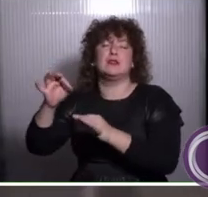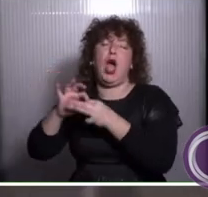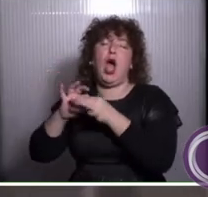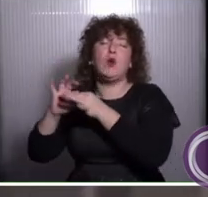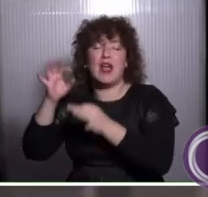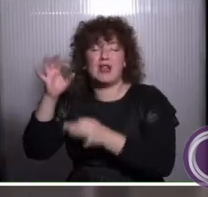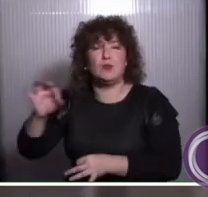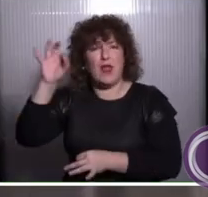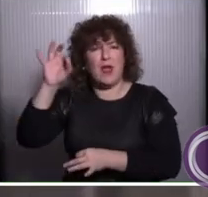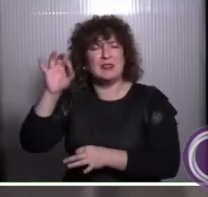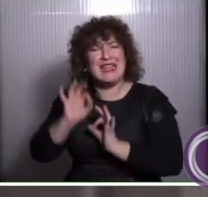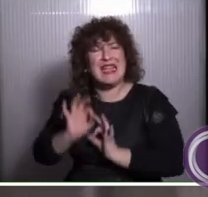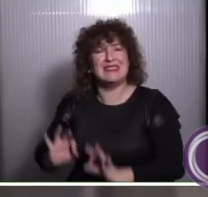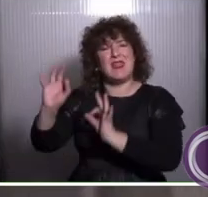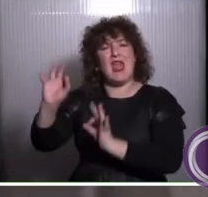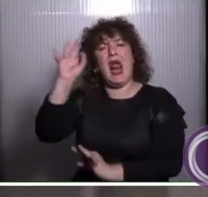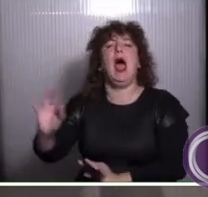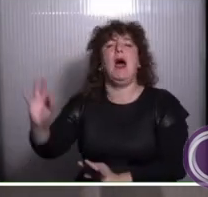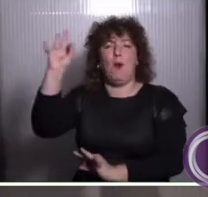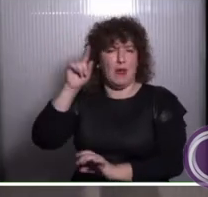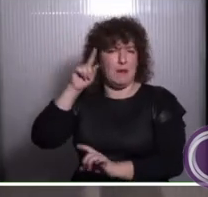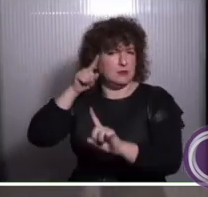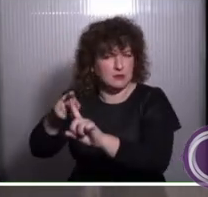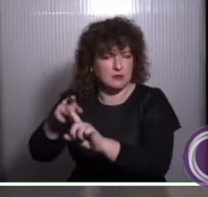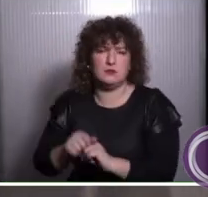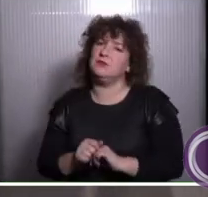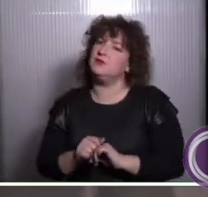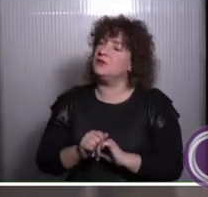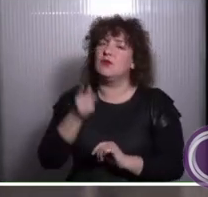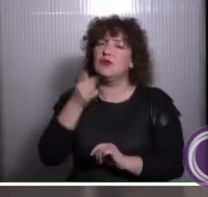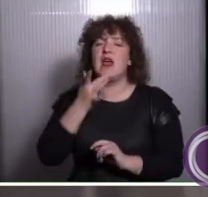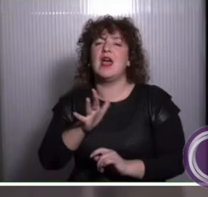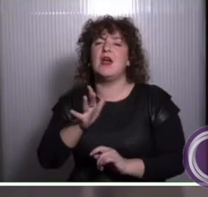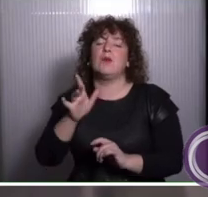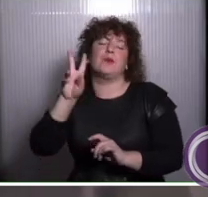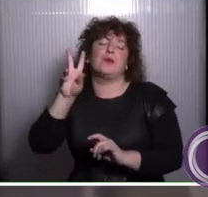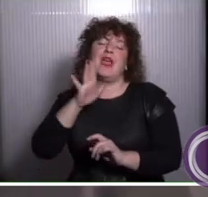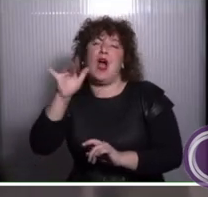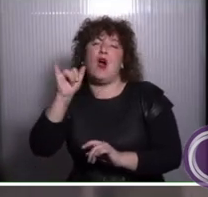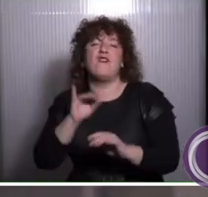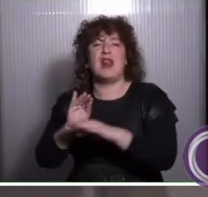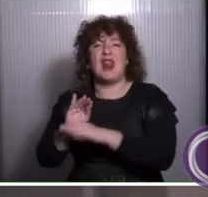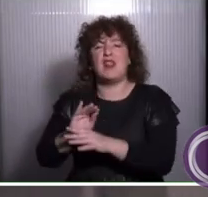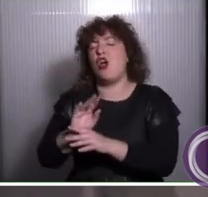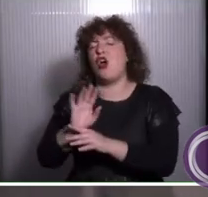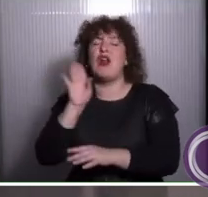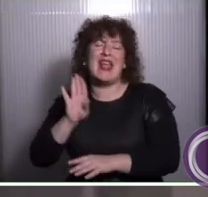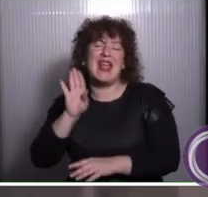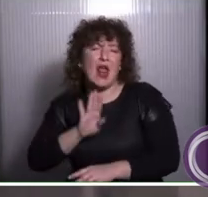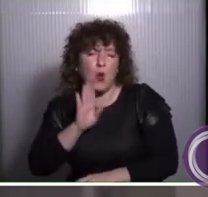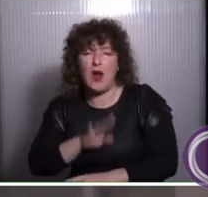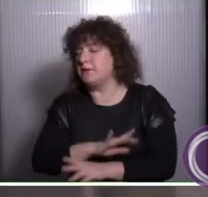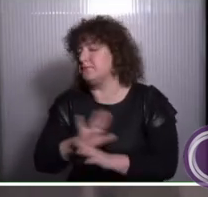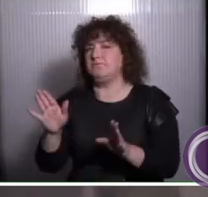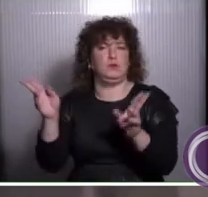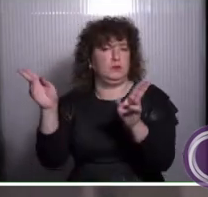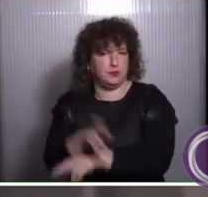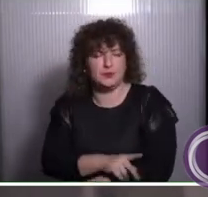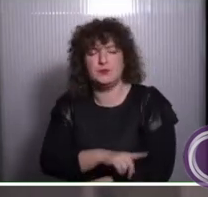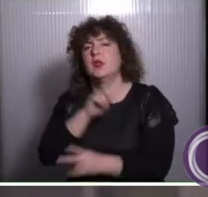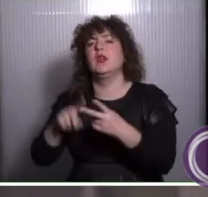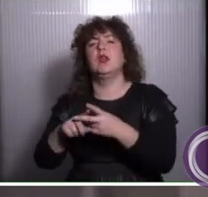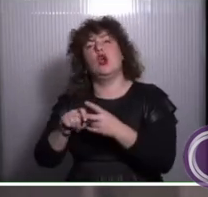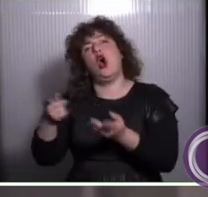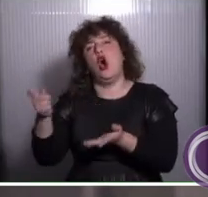especial a Podemos. Se abre una causa por supuesta financiación irregular, queda en nada, se